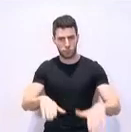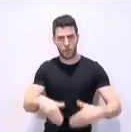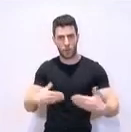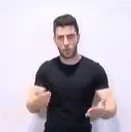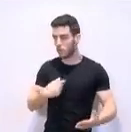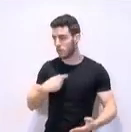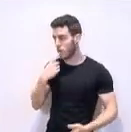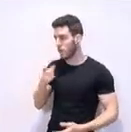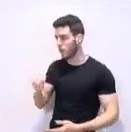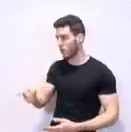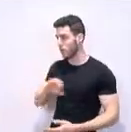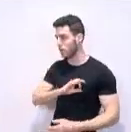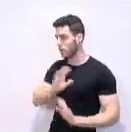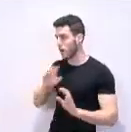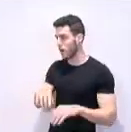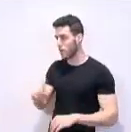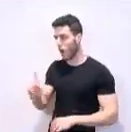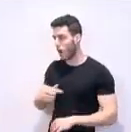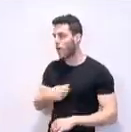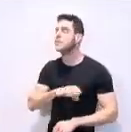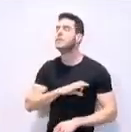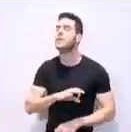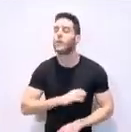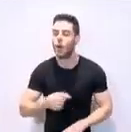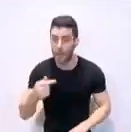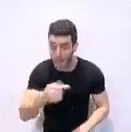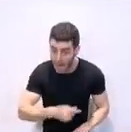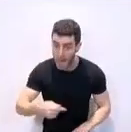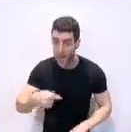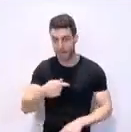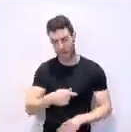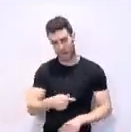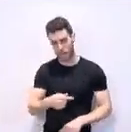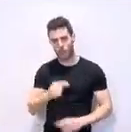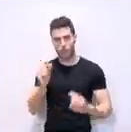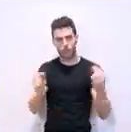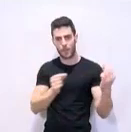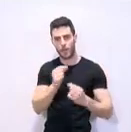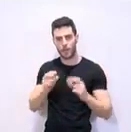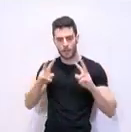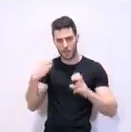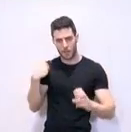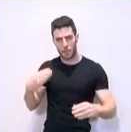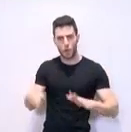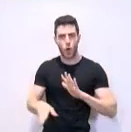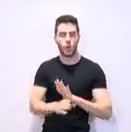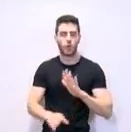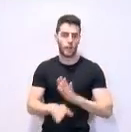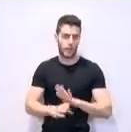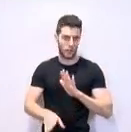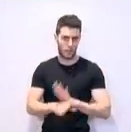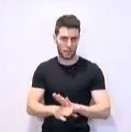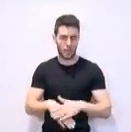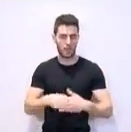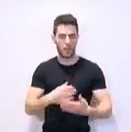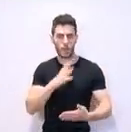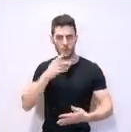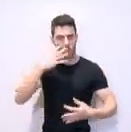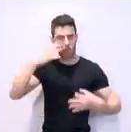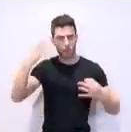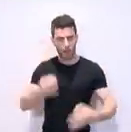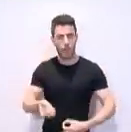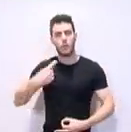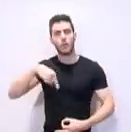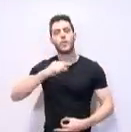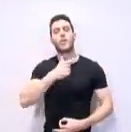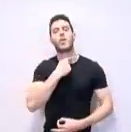dicho a usted, señora León, le he dicho al señor Garrido, que es con el que debatimos esto constantemente. Entonces, claro, en realidad a ellos lo que les gusta